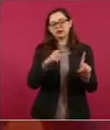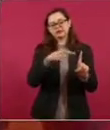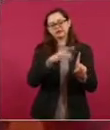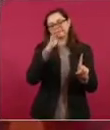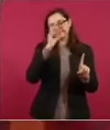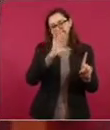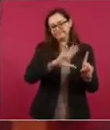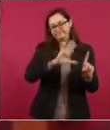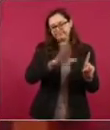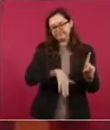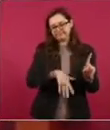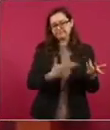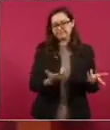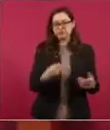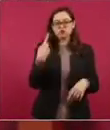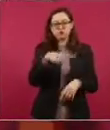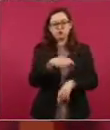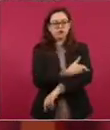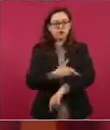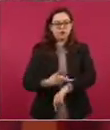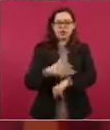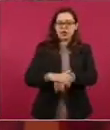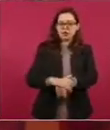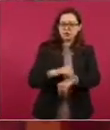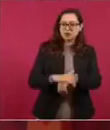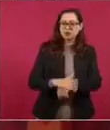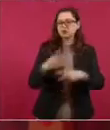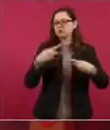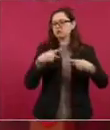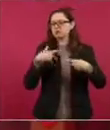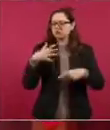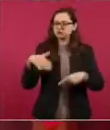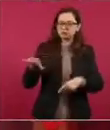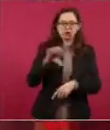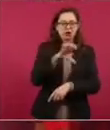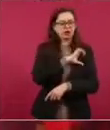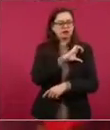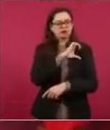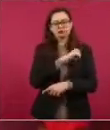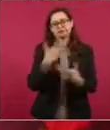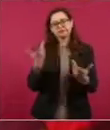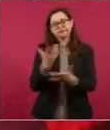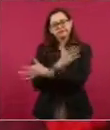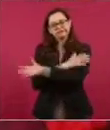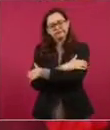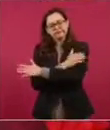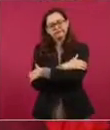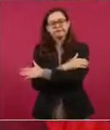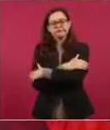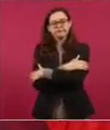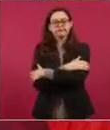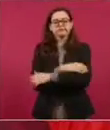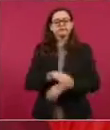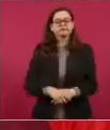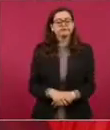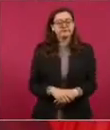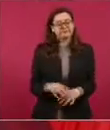que falleció, un gran cantautor